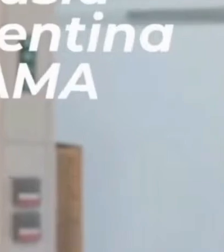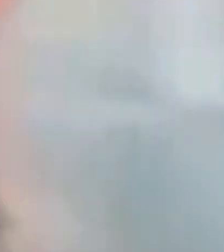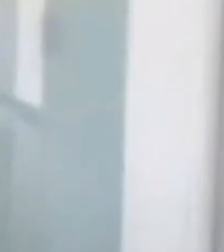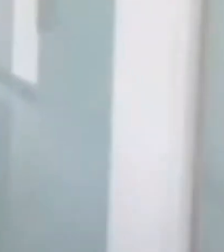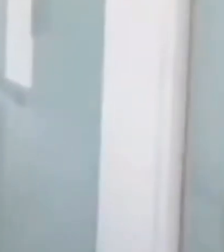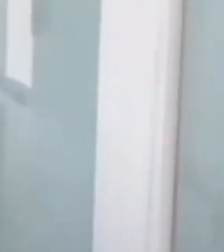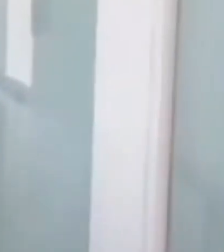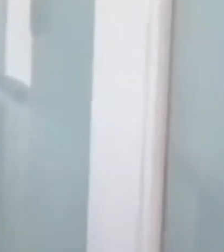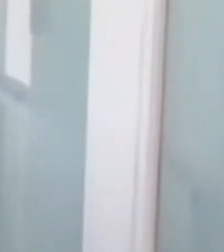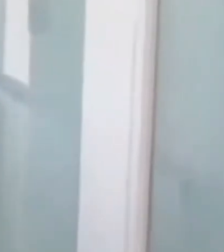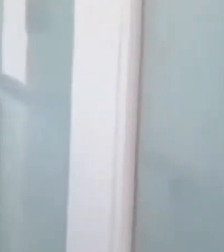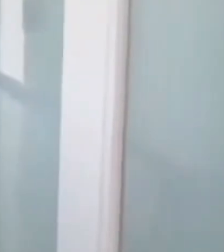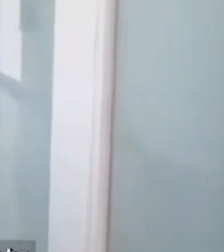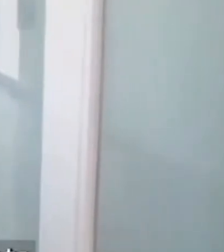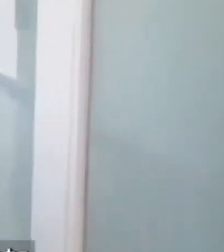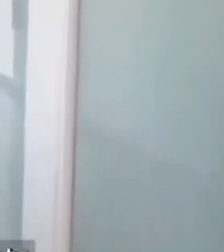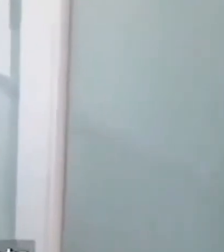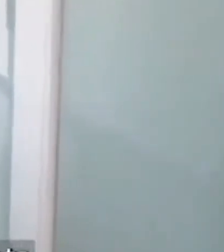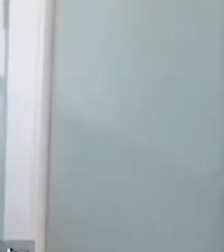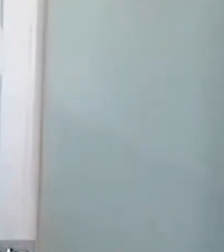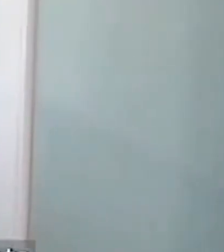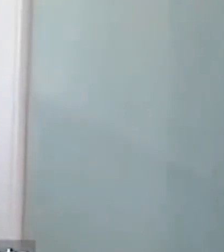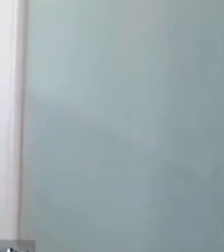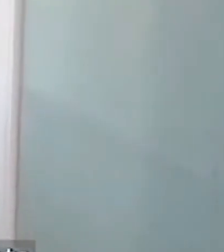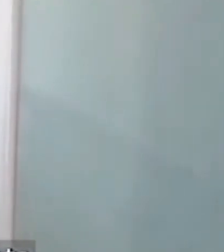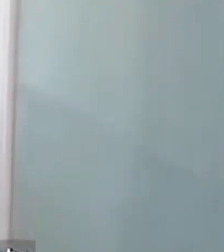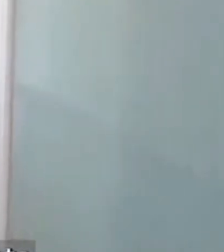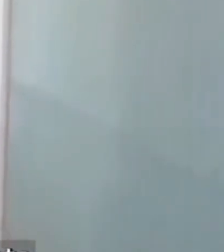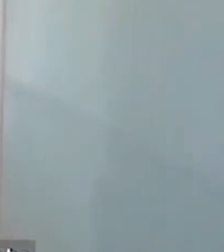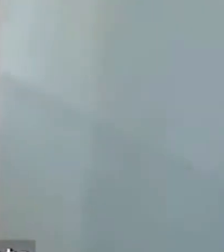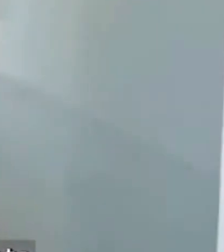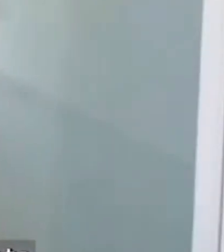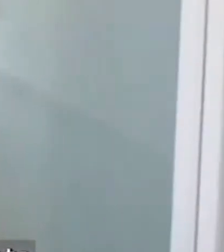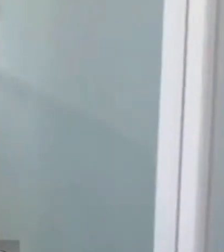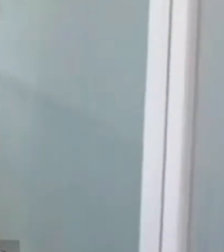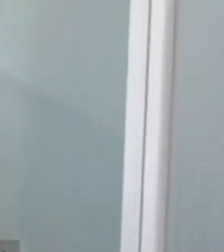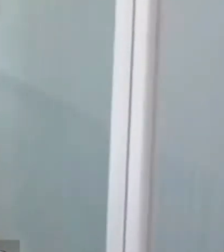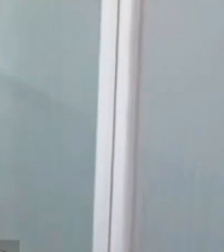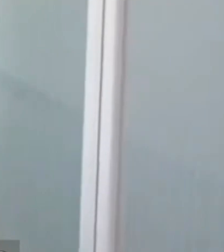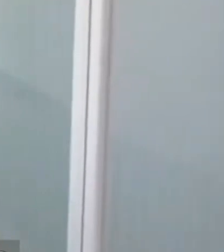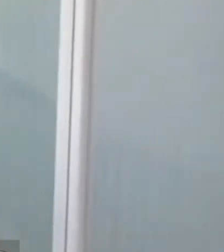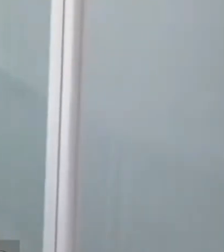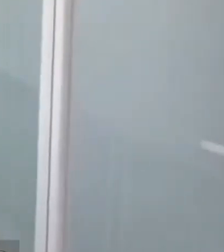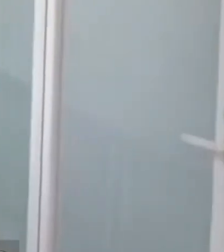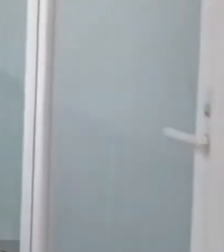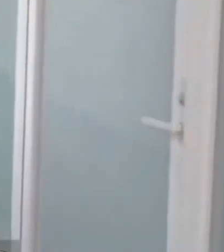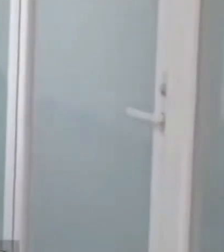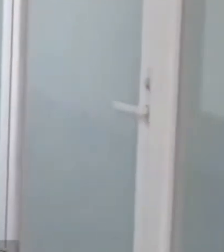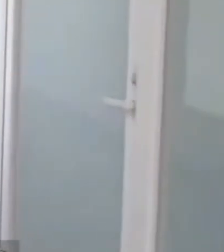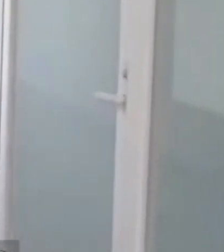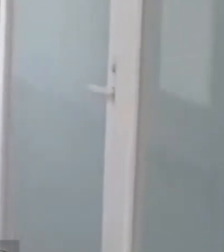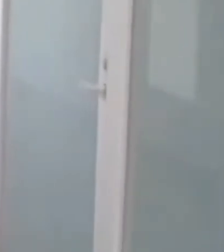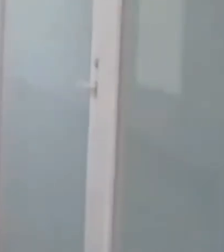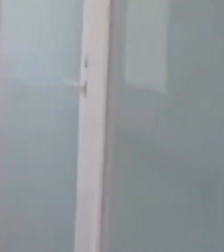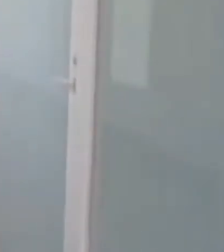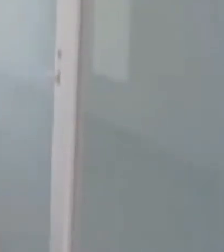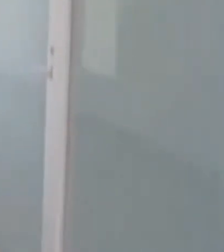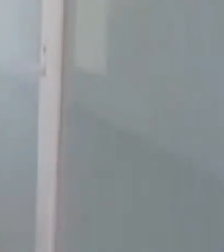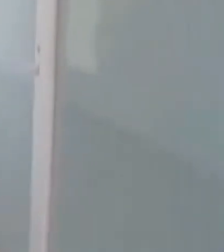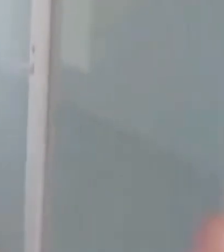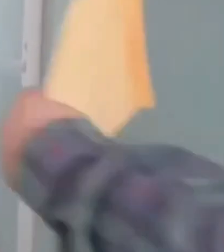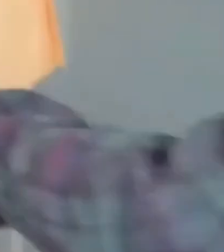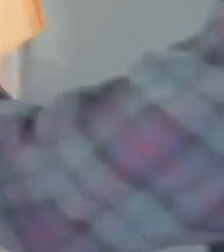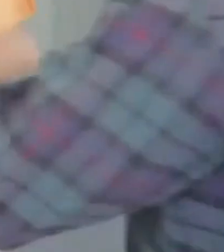Antidopaje. En COFEPRIS nos dimos a la tarea de verificar la planta y cadena de distribución del producto, donde nuestro